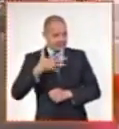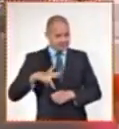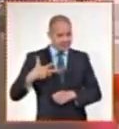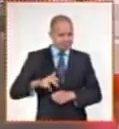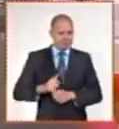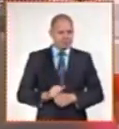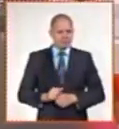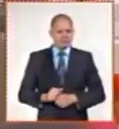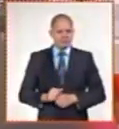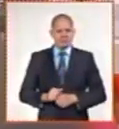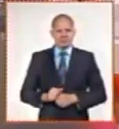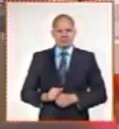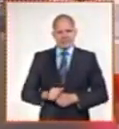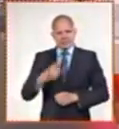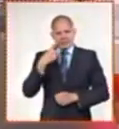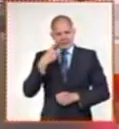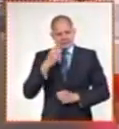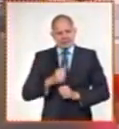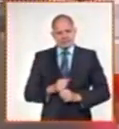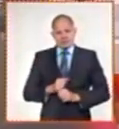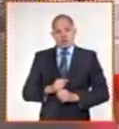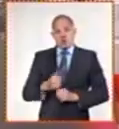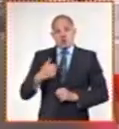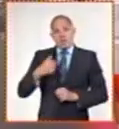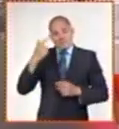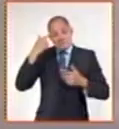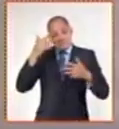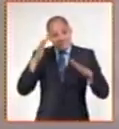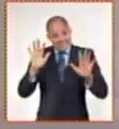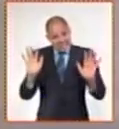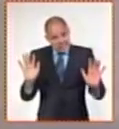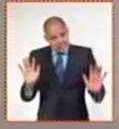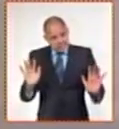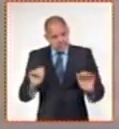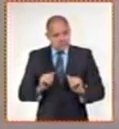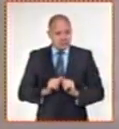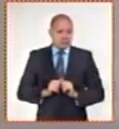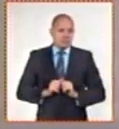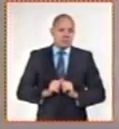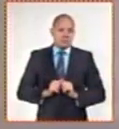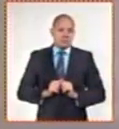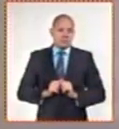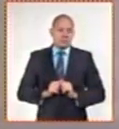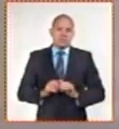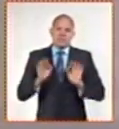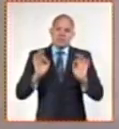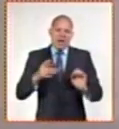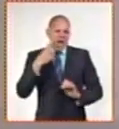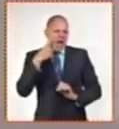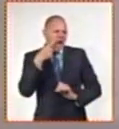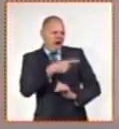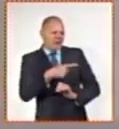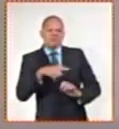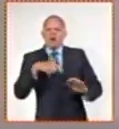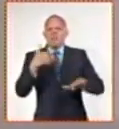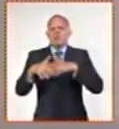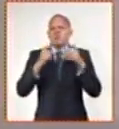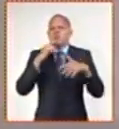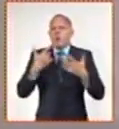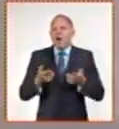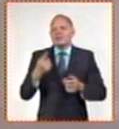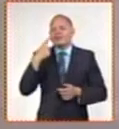¿no? Mira, yo creo que es un caso de lawfare, o sea, de guerra jurídica, para buscar